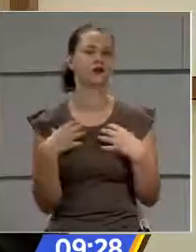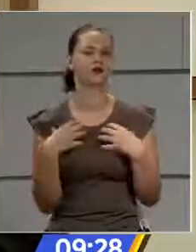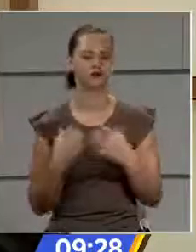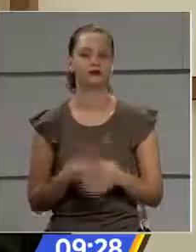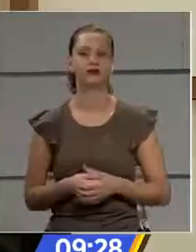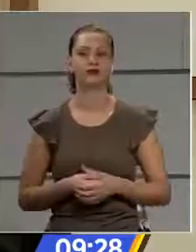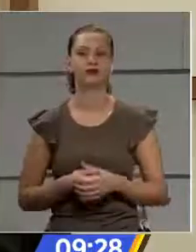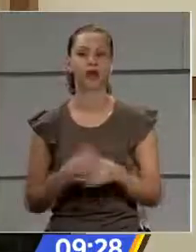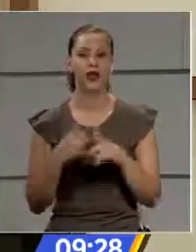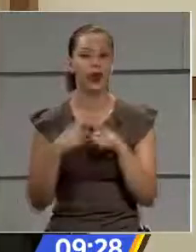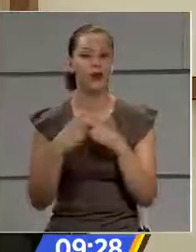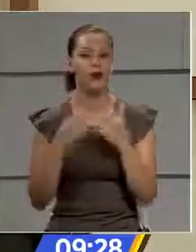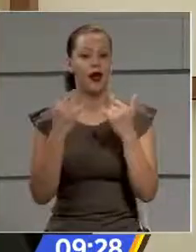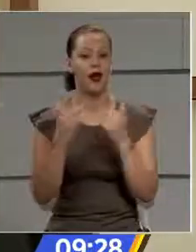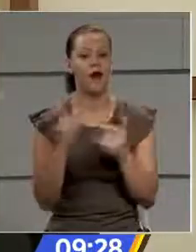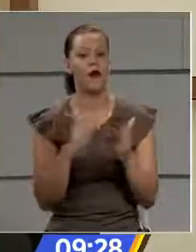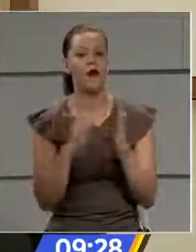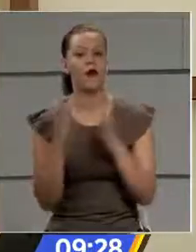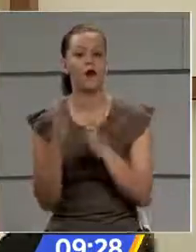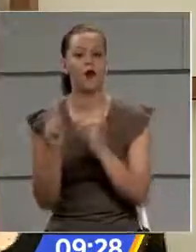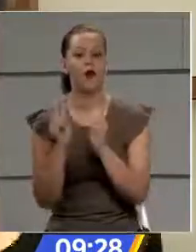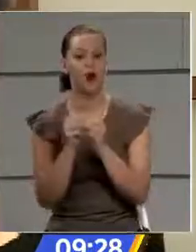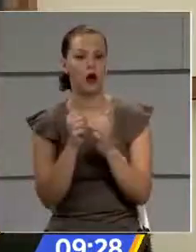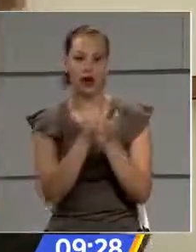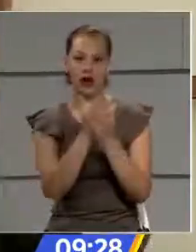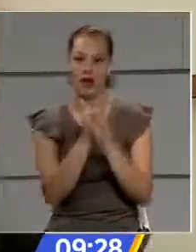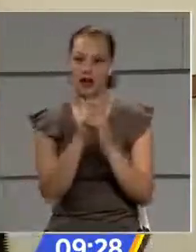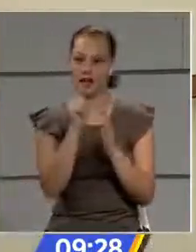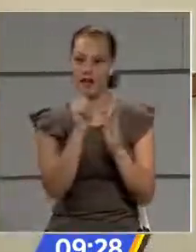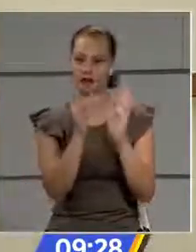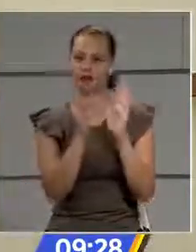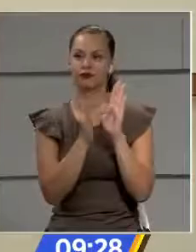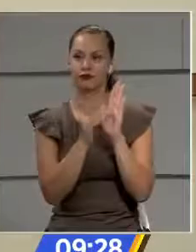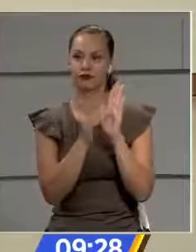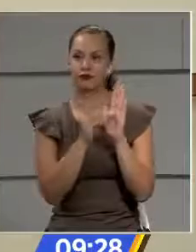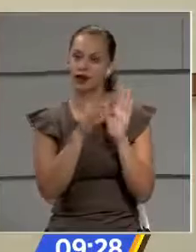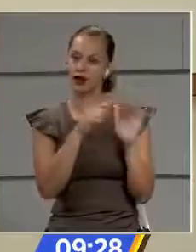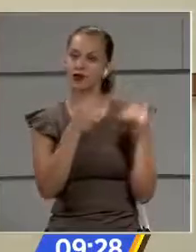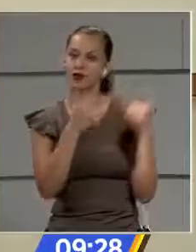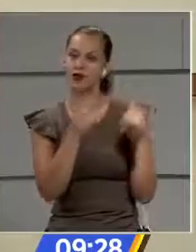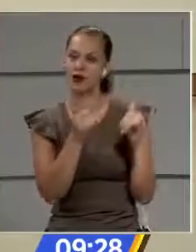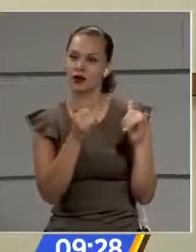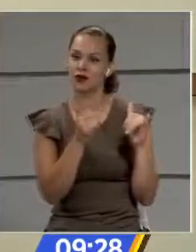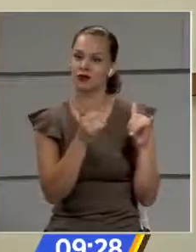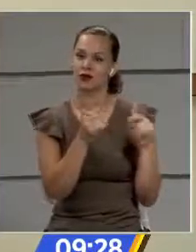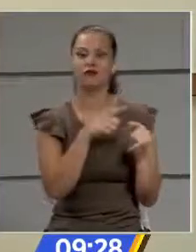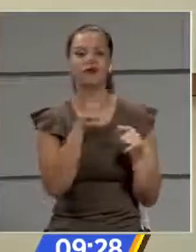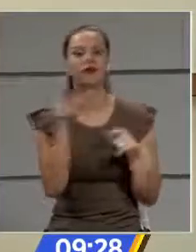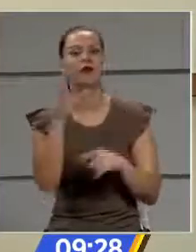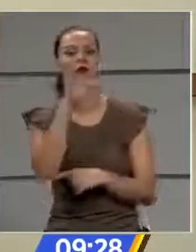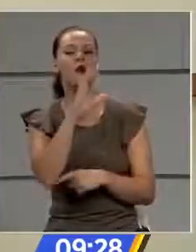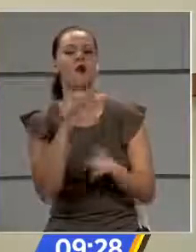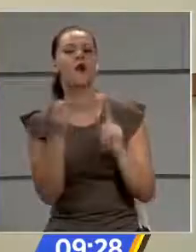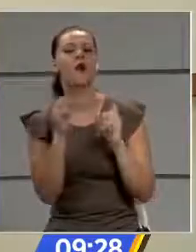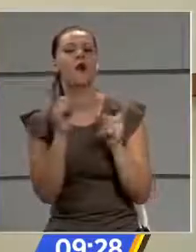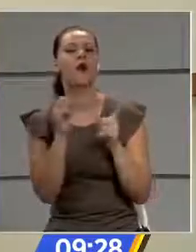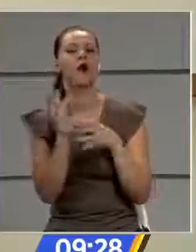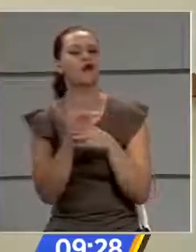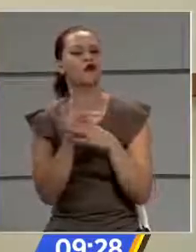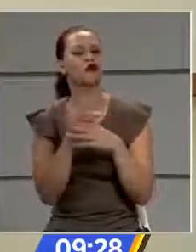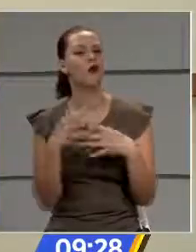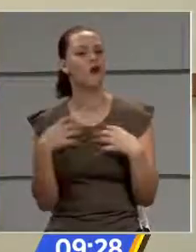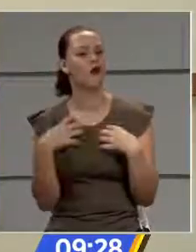pulmones. Entonces ahora vamos con ayuda de este enlace y de este juego, vamos a buscar cuál es la función de